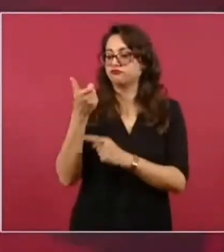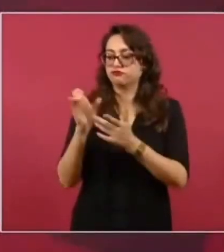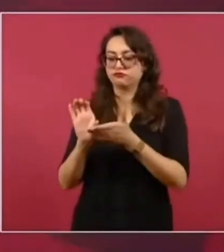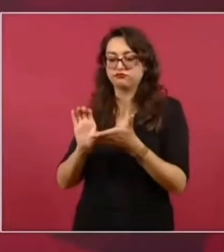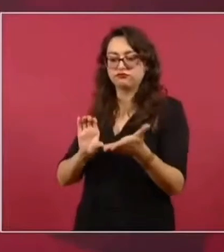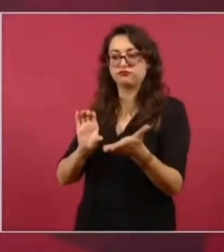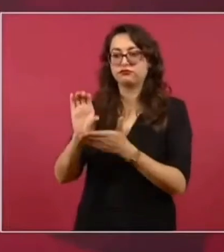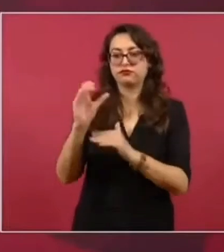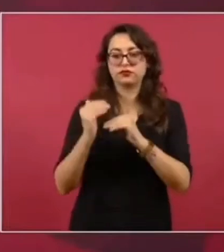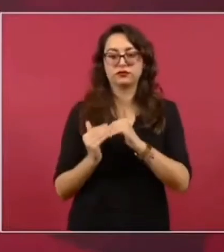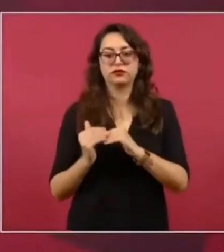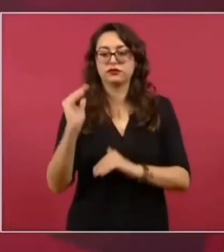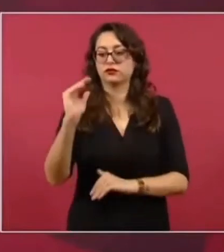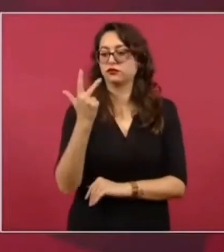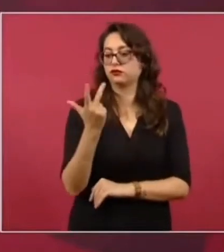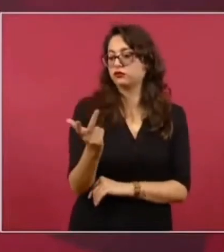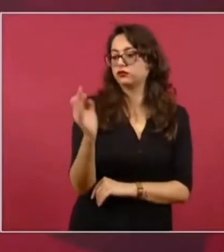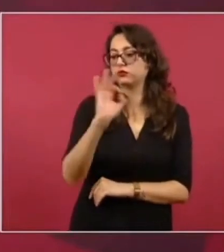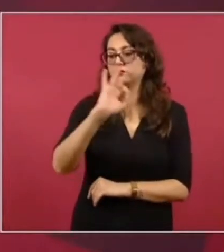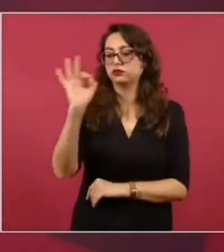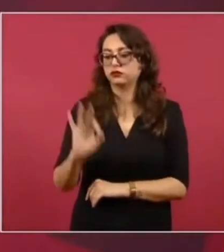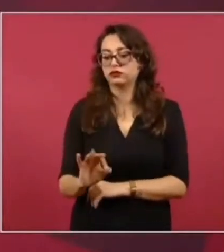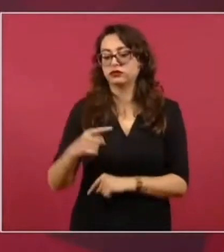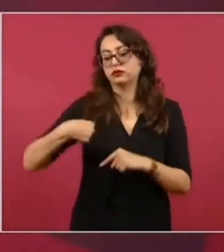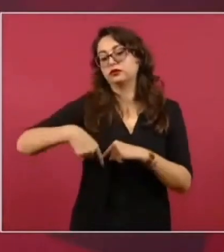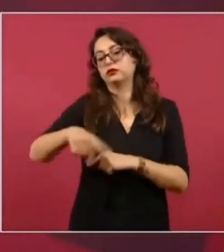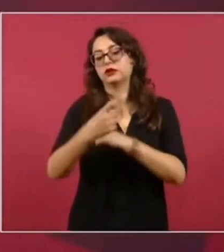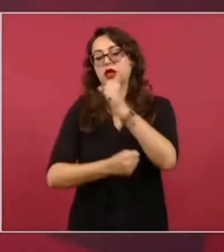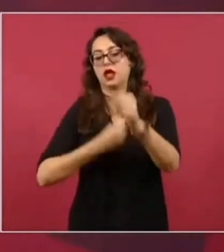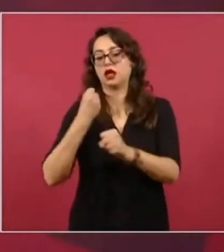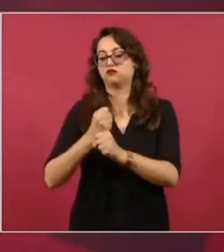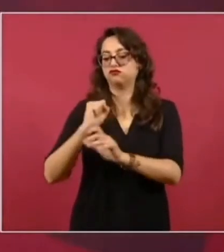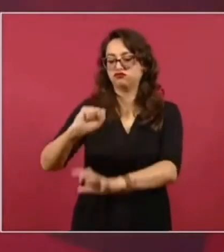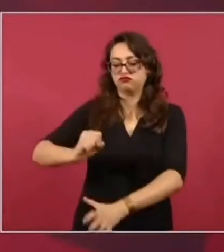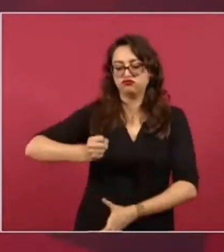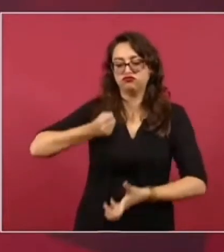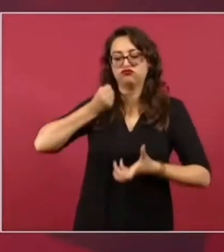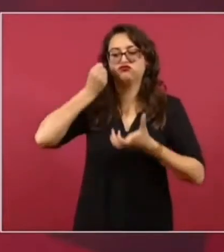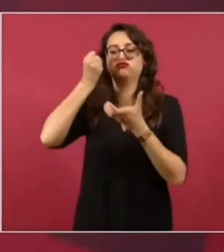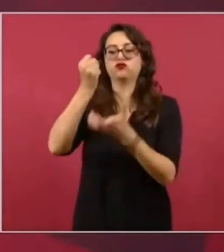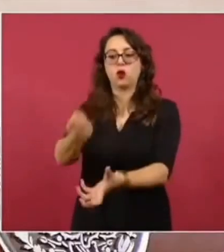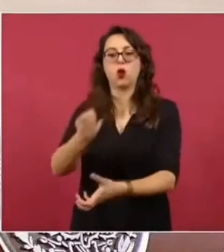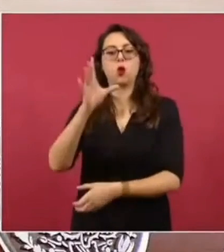implicará que destinemos 42,000 millones de pesos